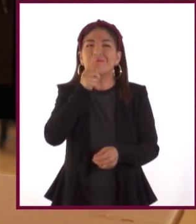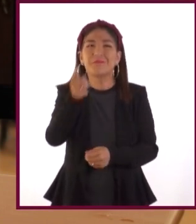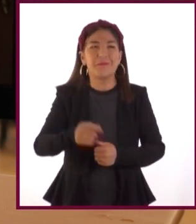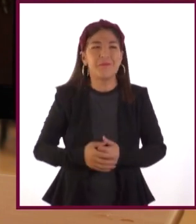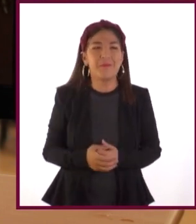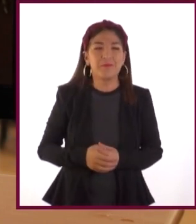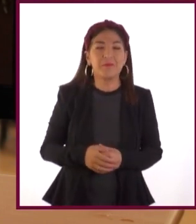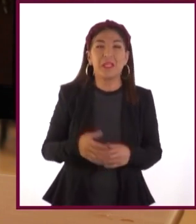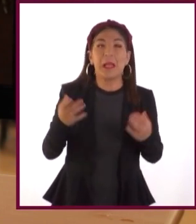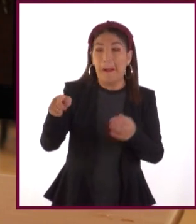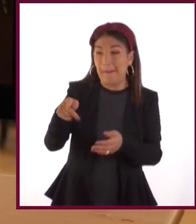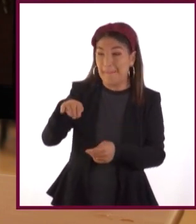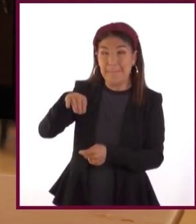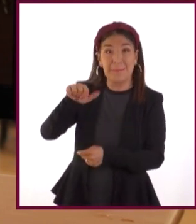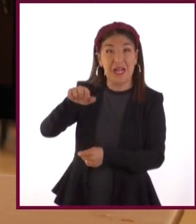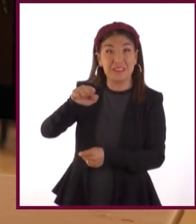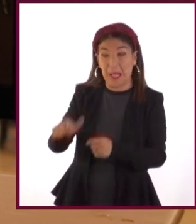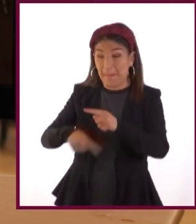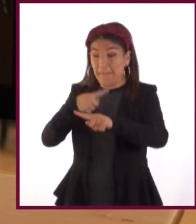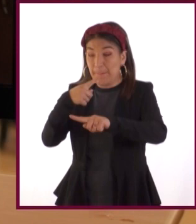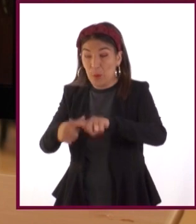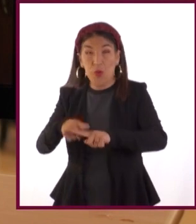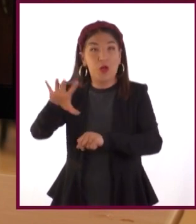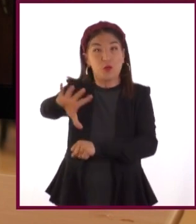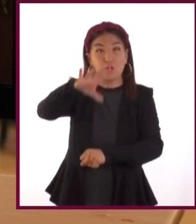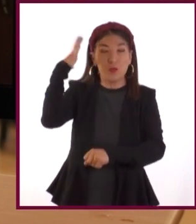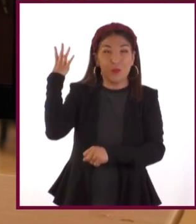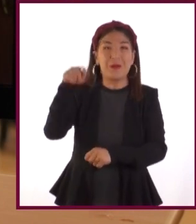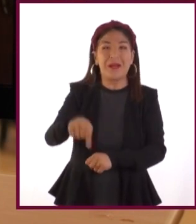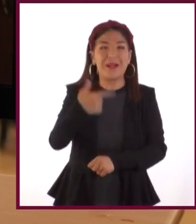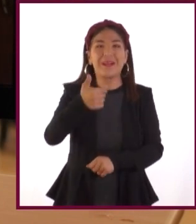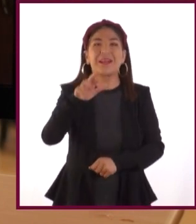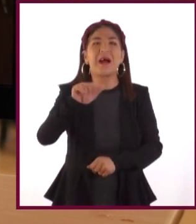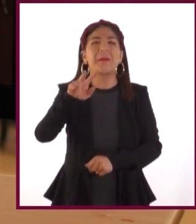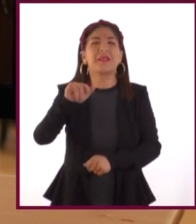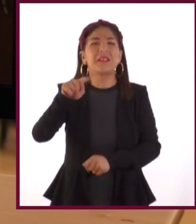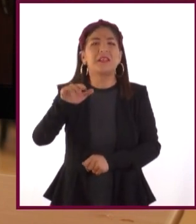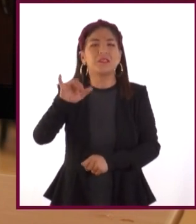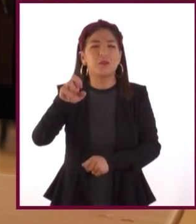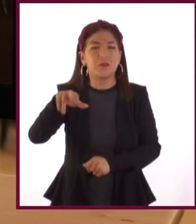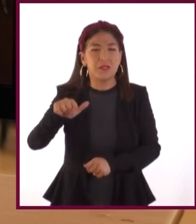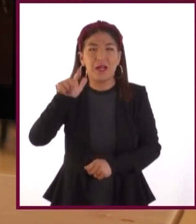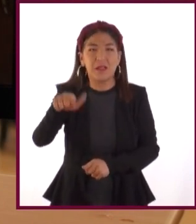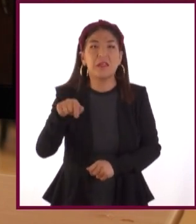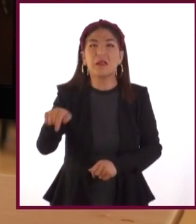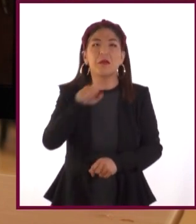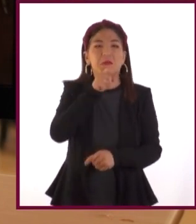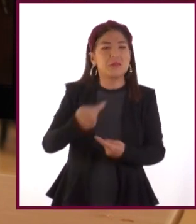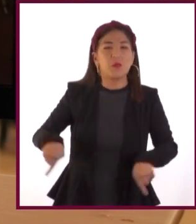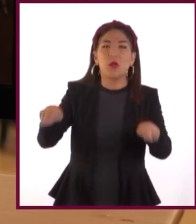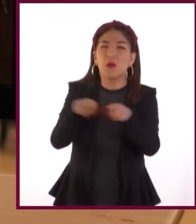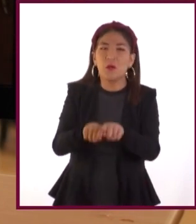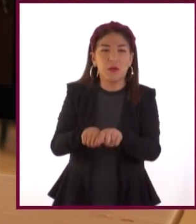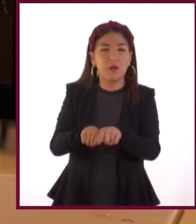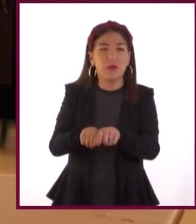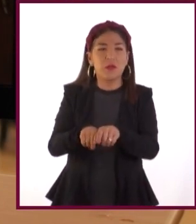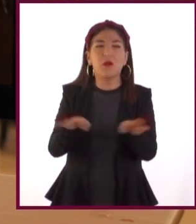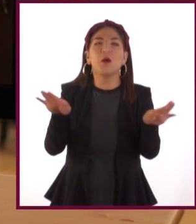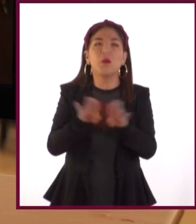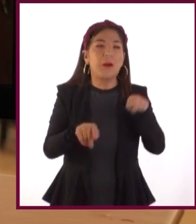pregunta. Esas preguntas le hacen a todo el mundo y como que les da vuelta a la cabeza. En realidad, si pensamos en el peso tal